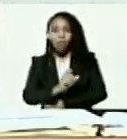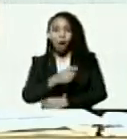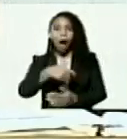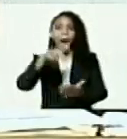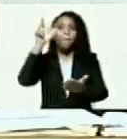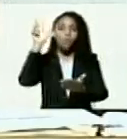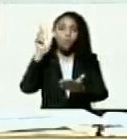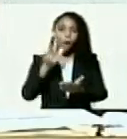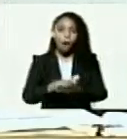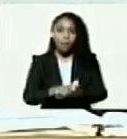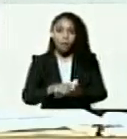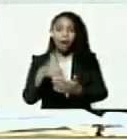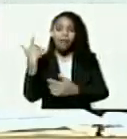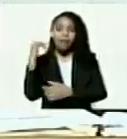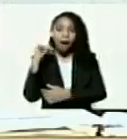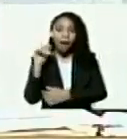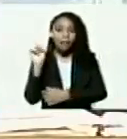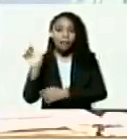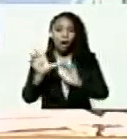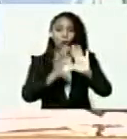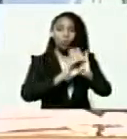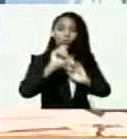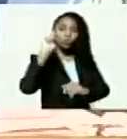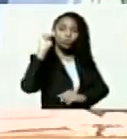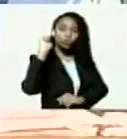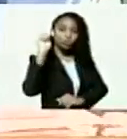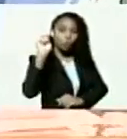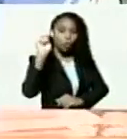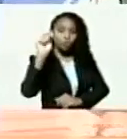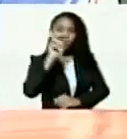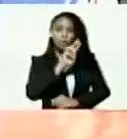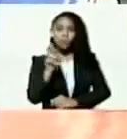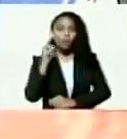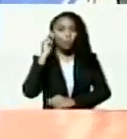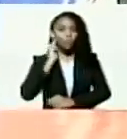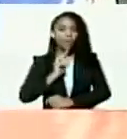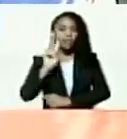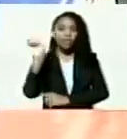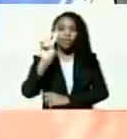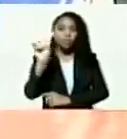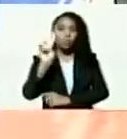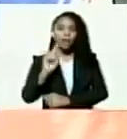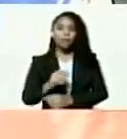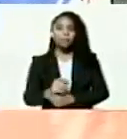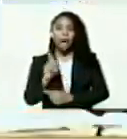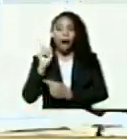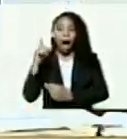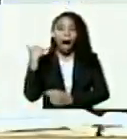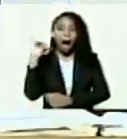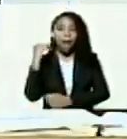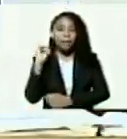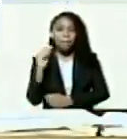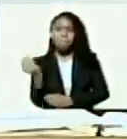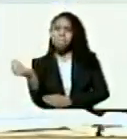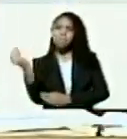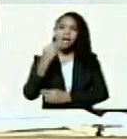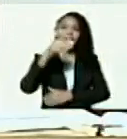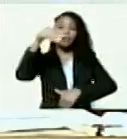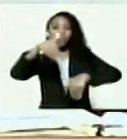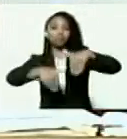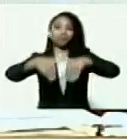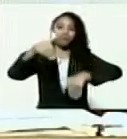aprobada que tiene esta Constitución de la República Bolivariana de Venezuela, ha habido más